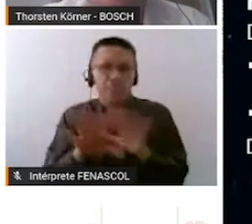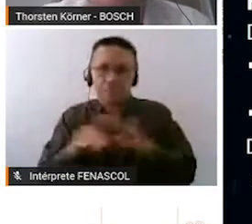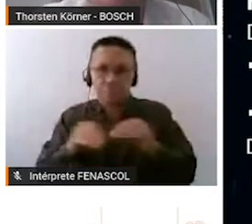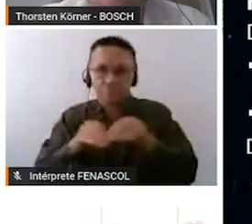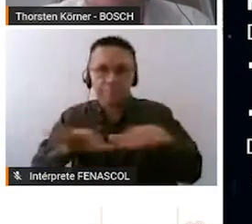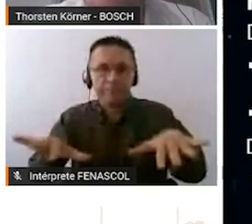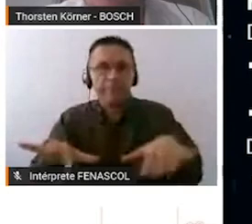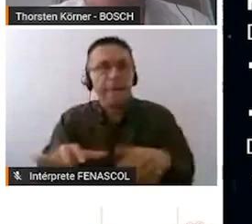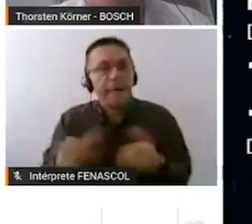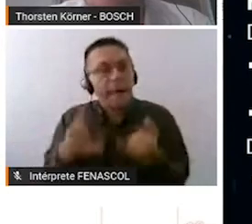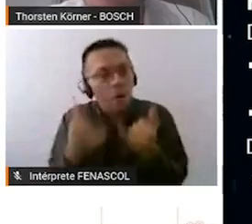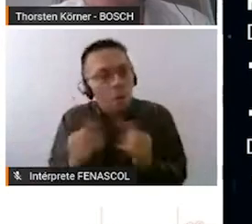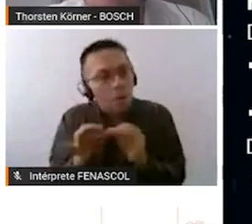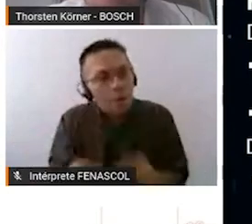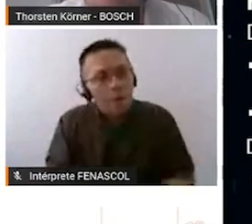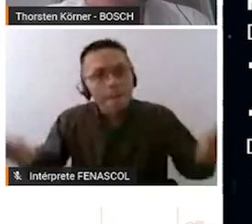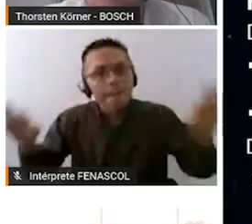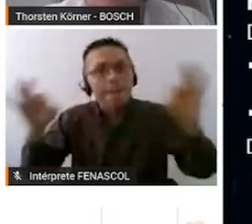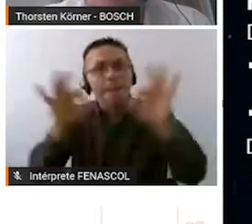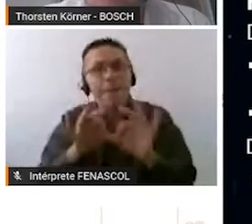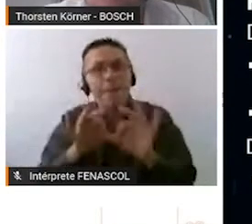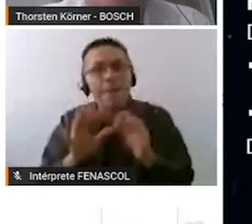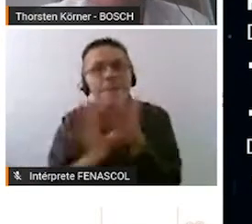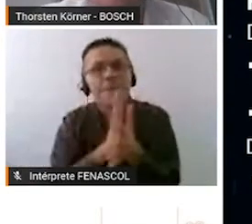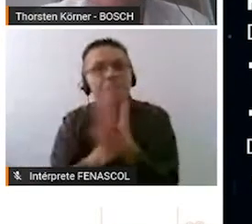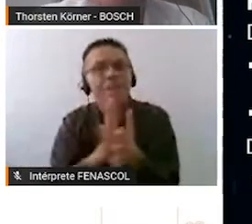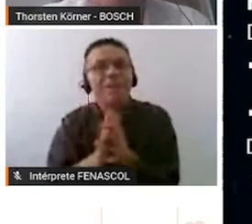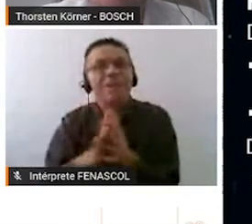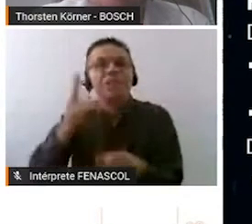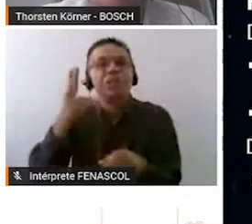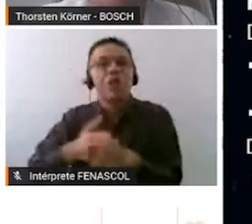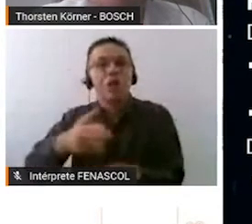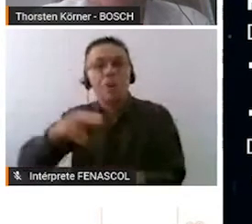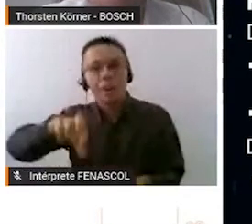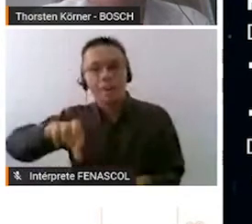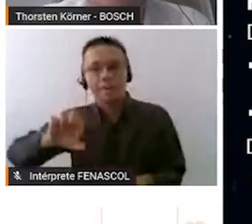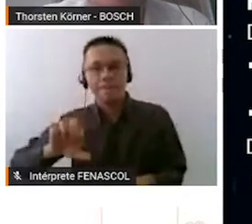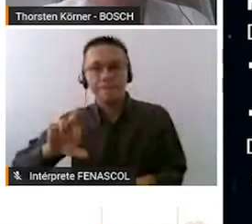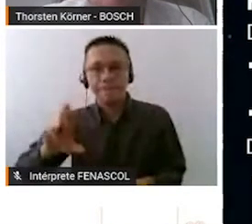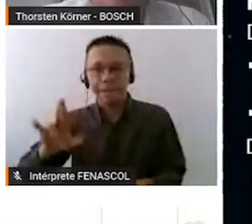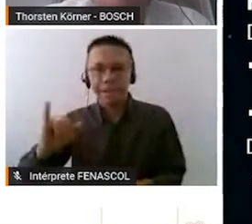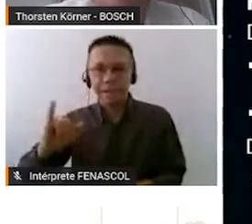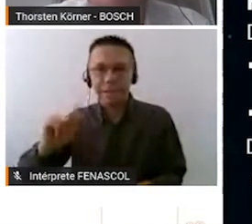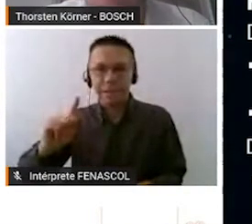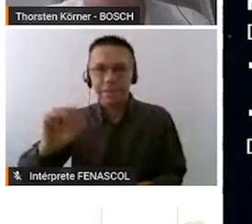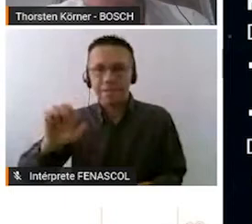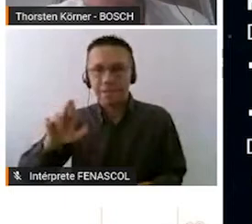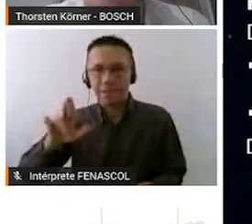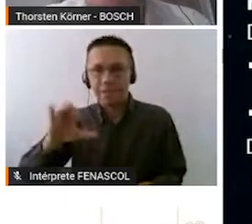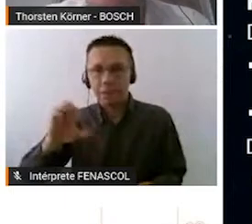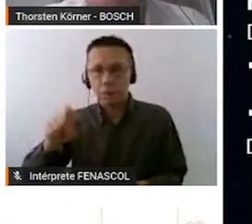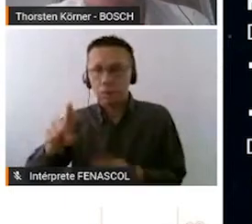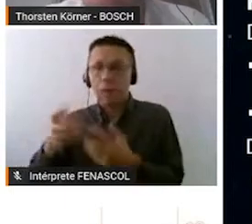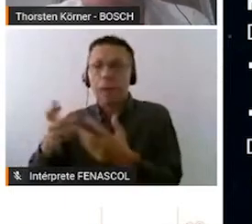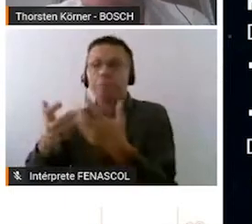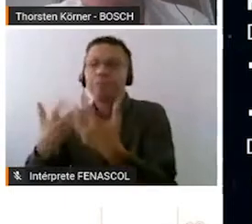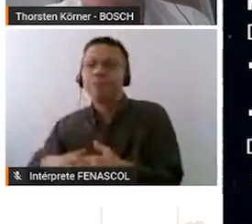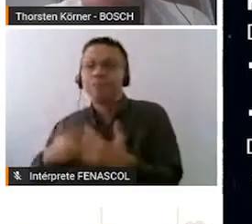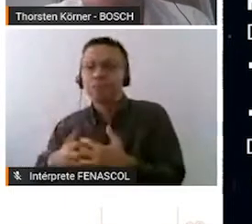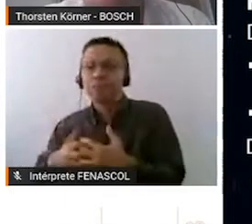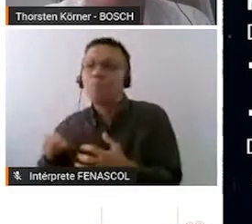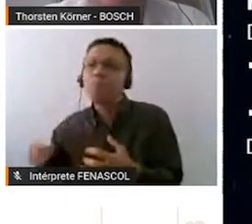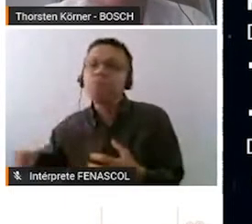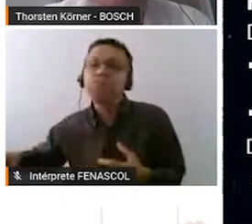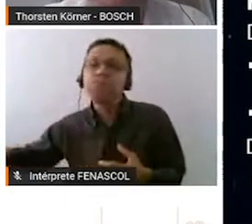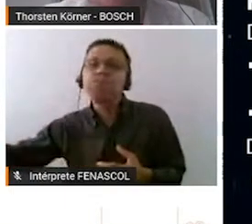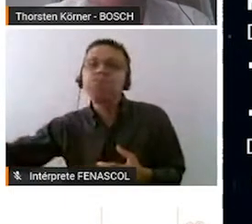importantes aquellos datos periféricos, datos del entorno, datos que de repente en una anterior ocasión